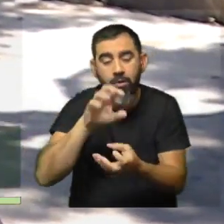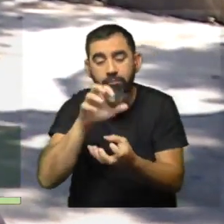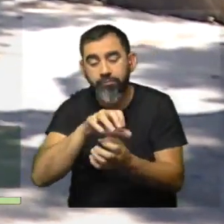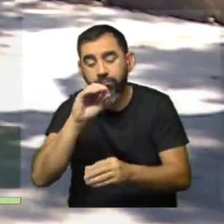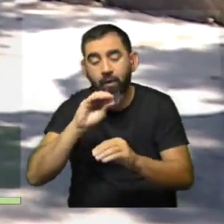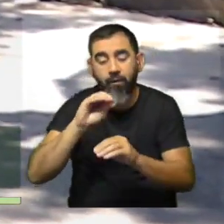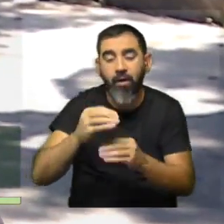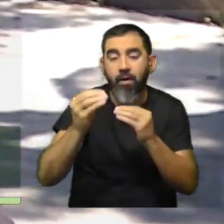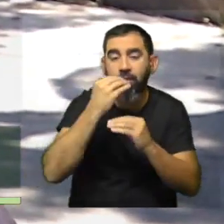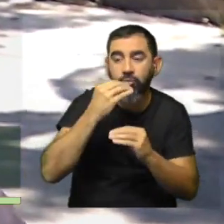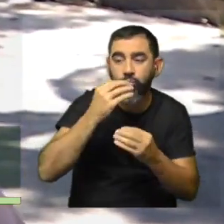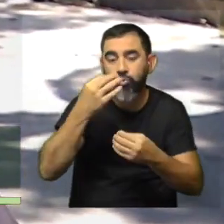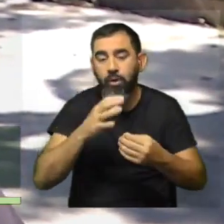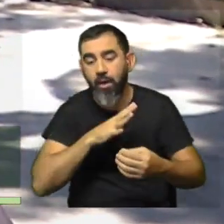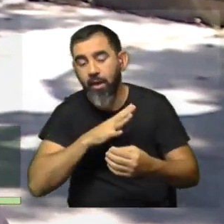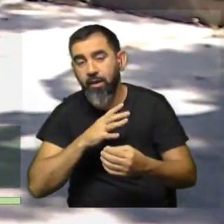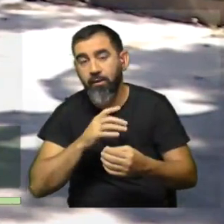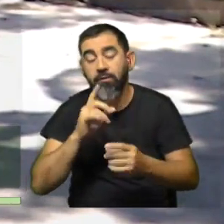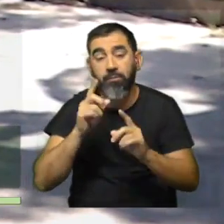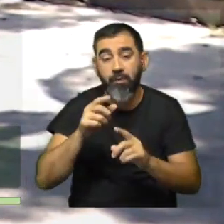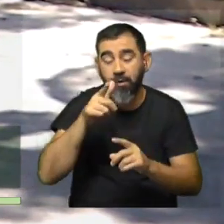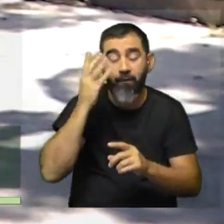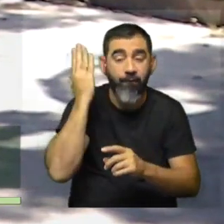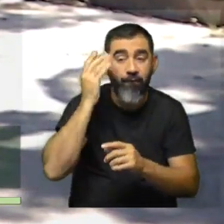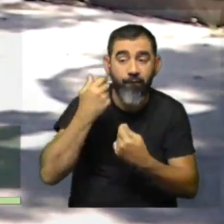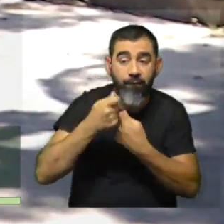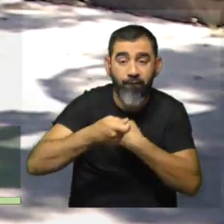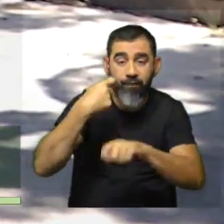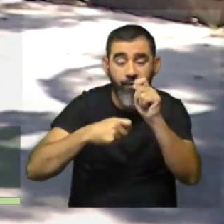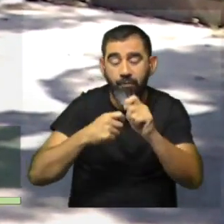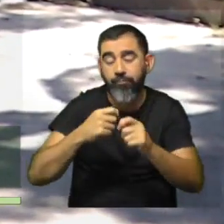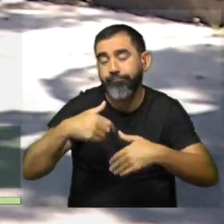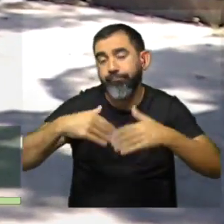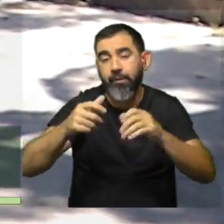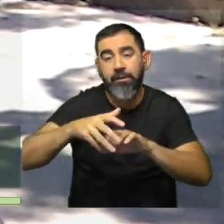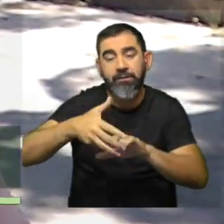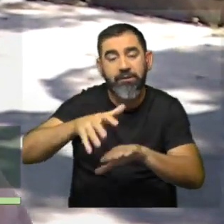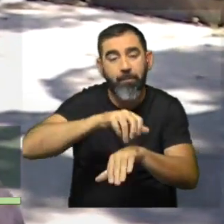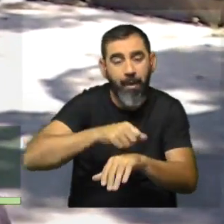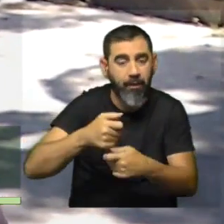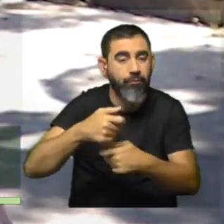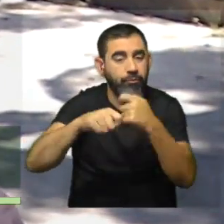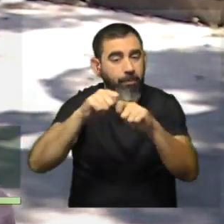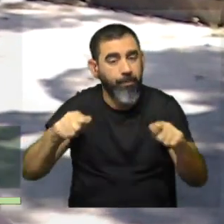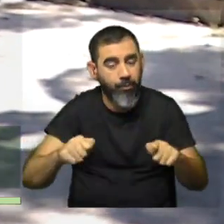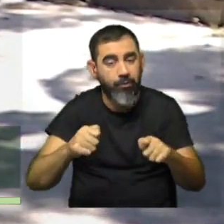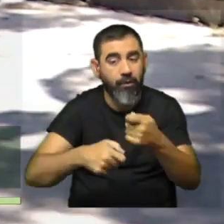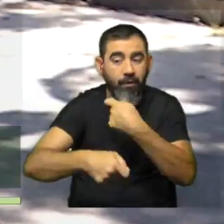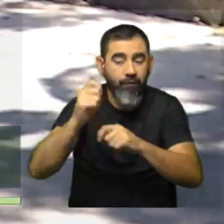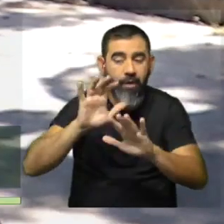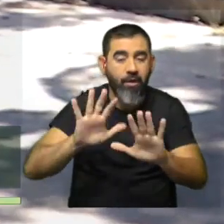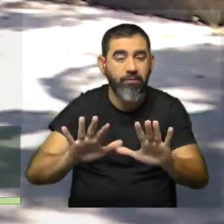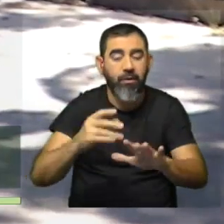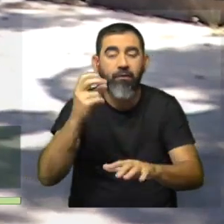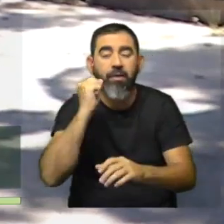a vender, viste los vivos que hay por Facebook, ya venden hasta los zapatos. Ya empezamos con esa,